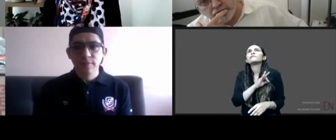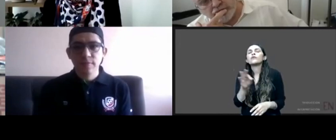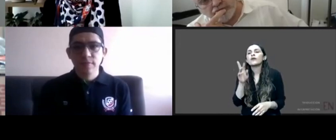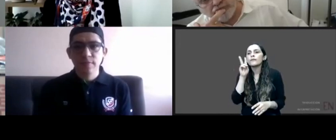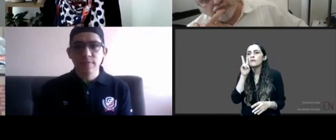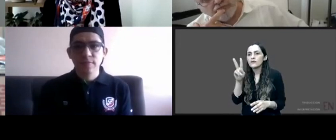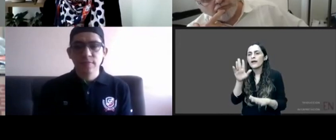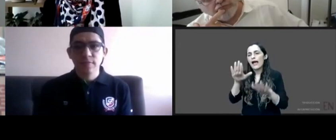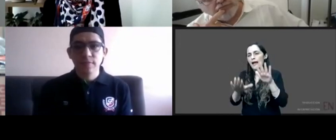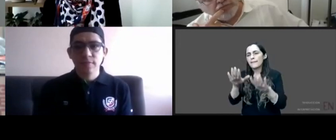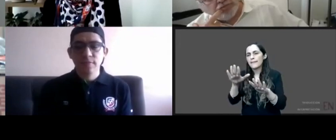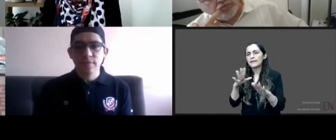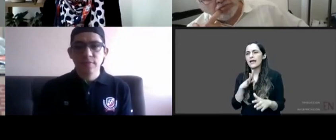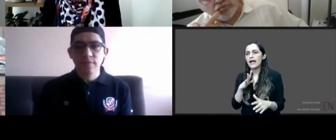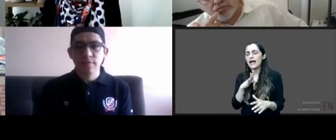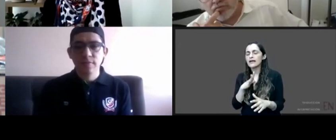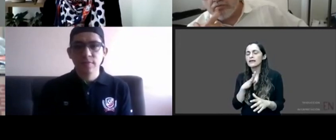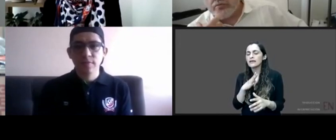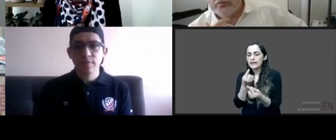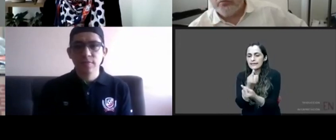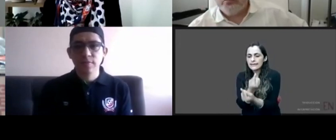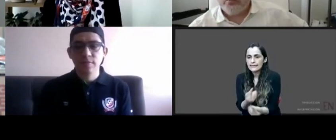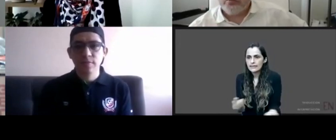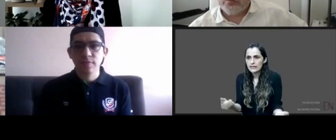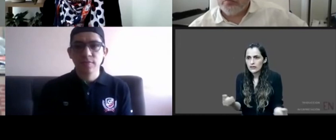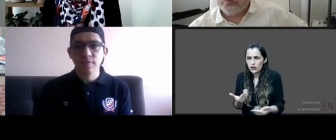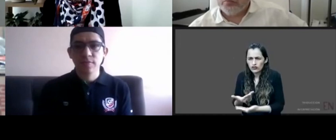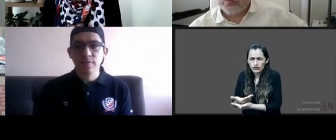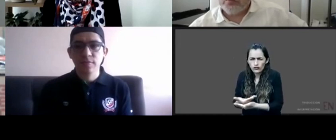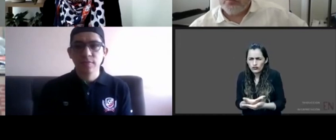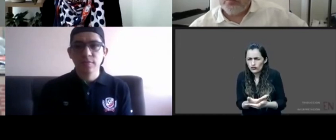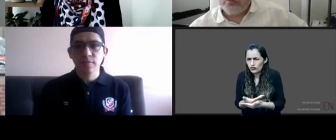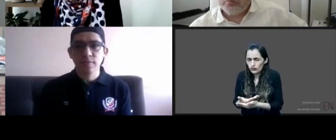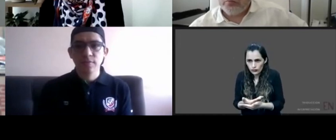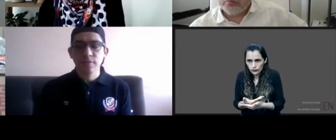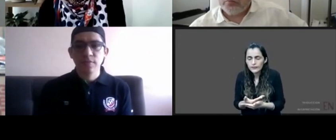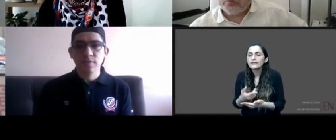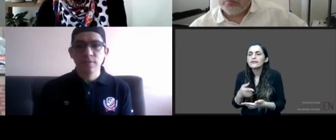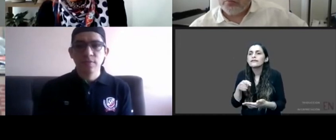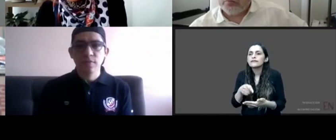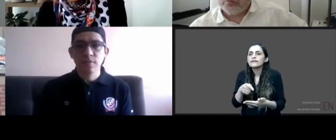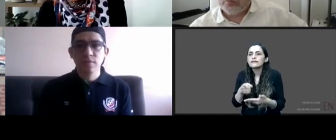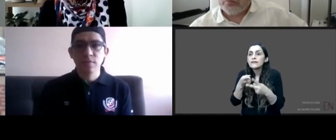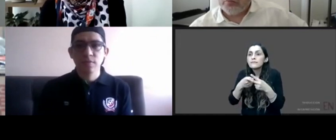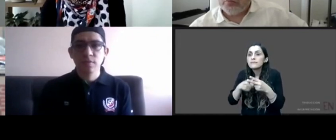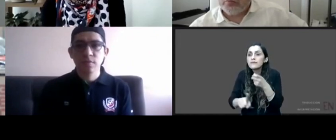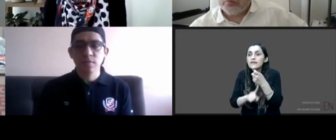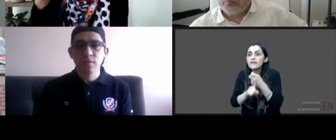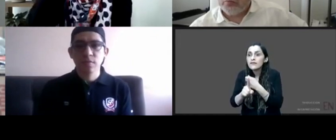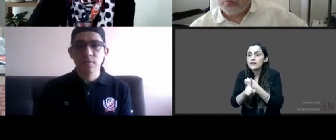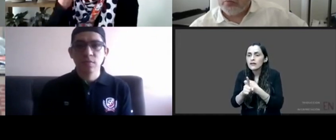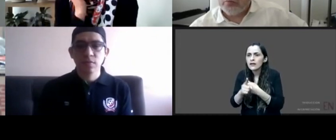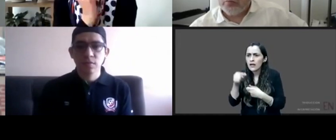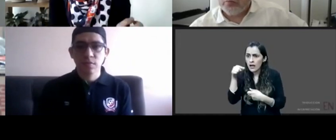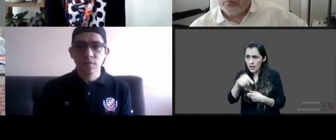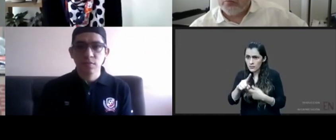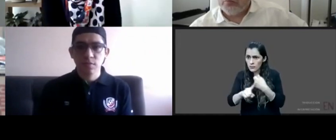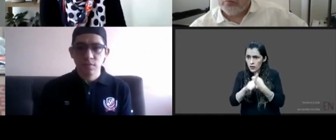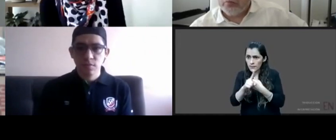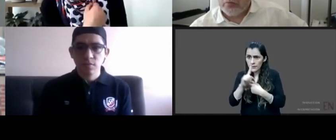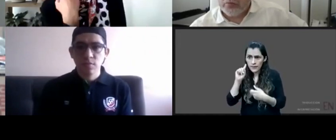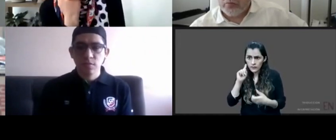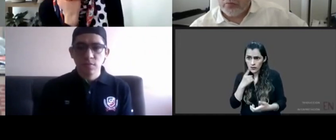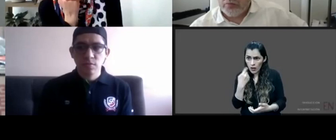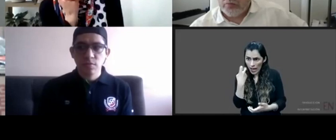dificultades en primera infancia, no tienen que ver con la condición. Tienen que ver con lo que sucede en la